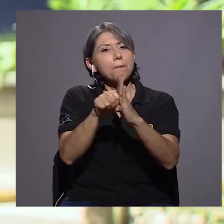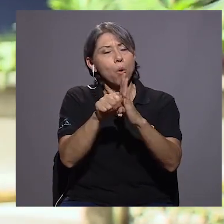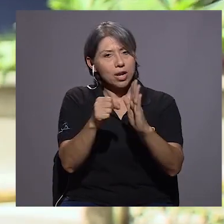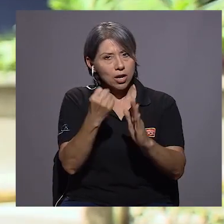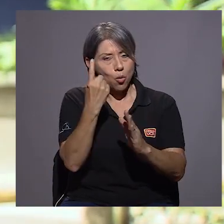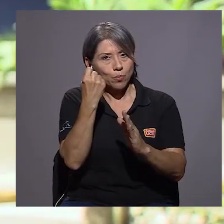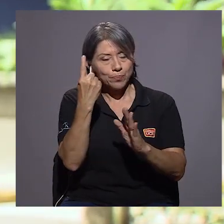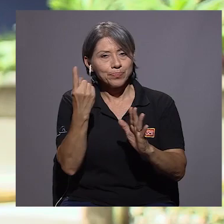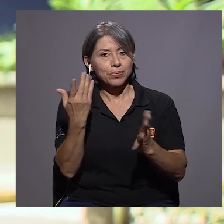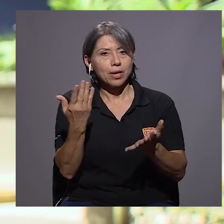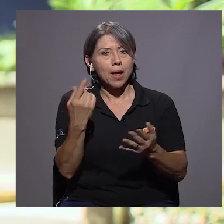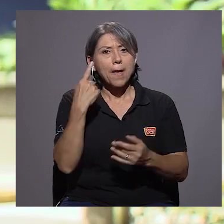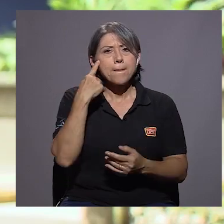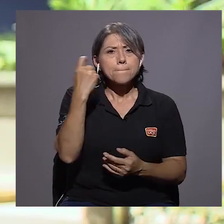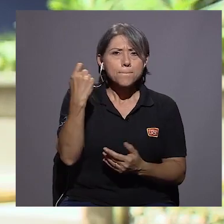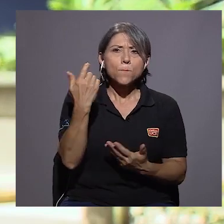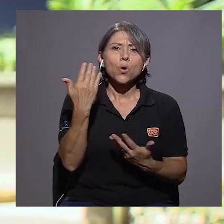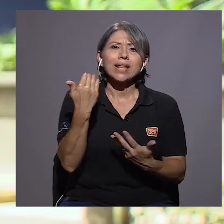más simbólica,